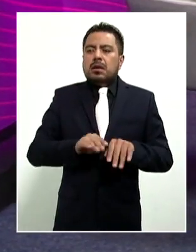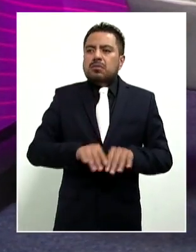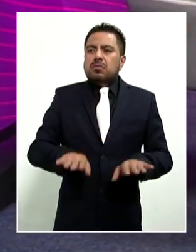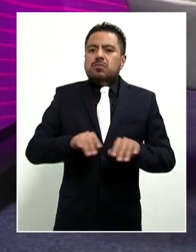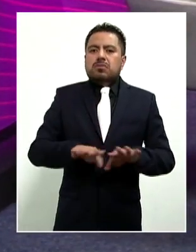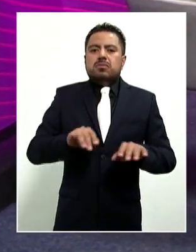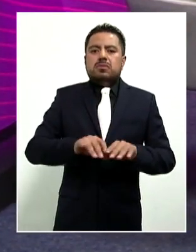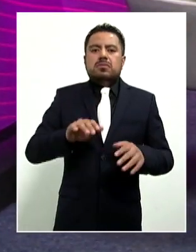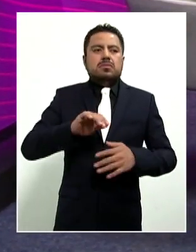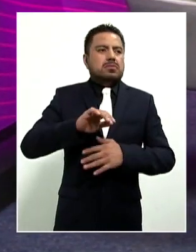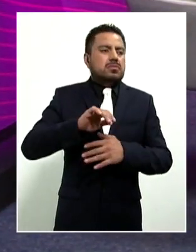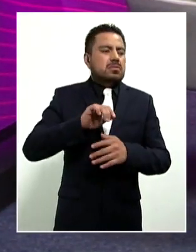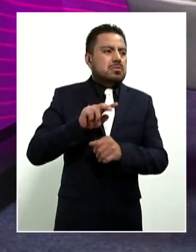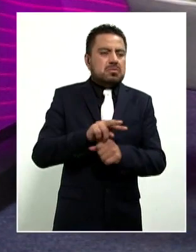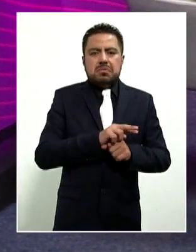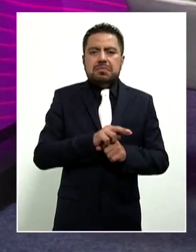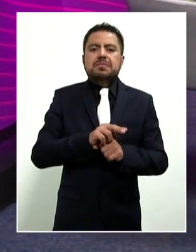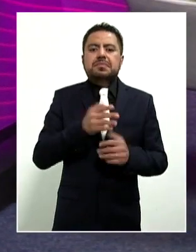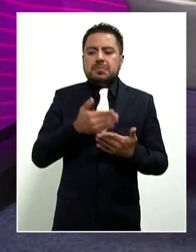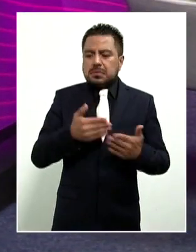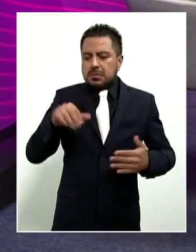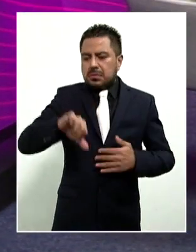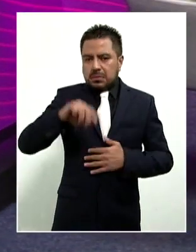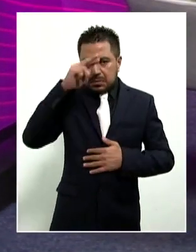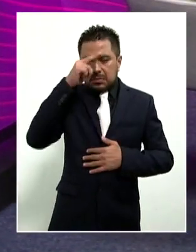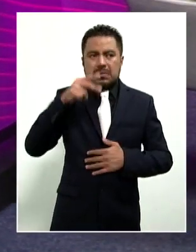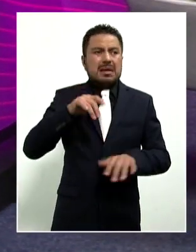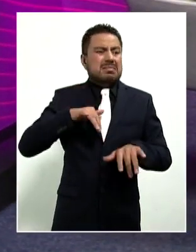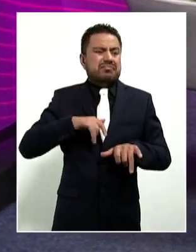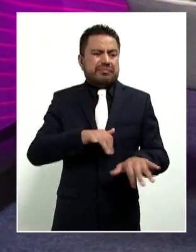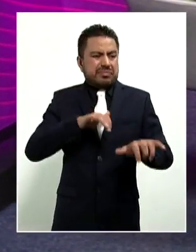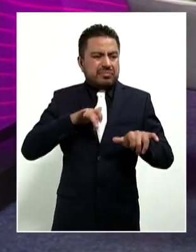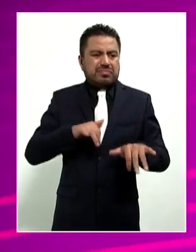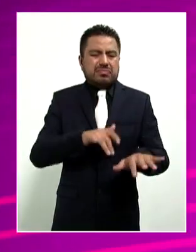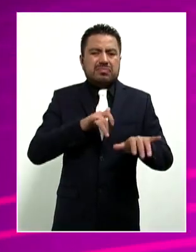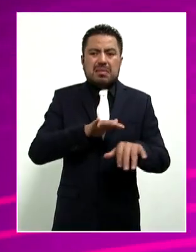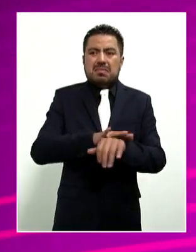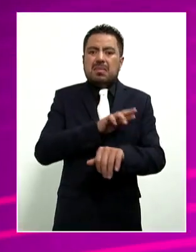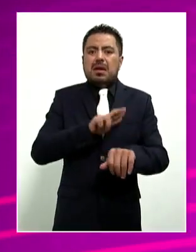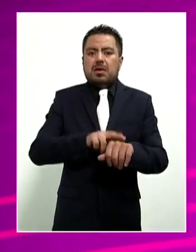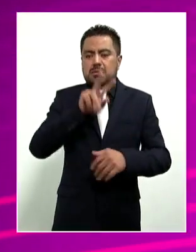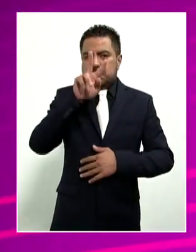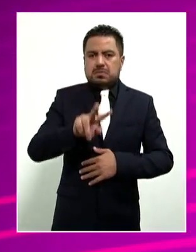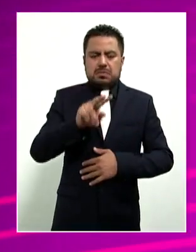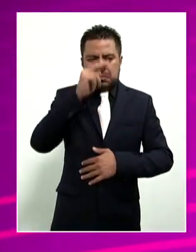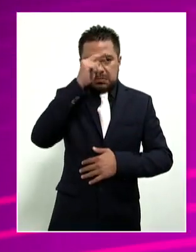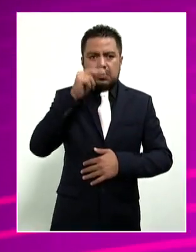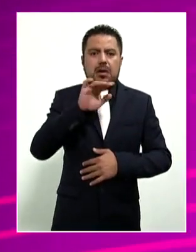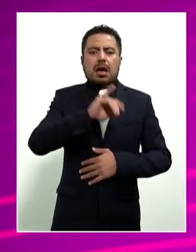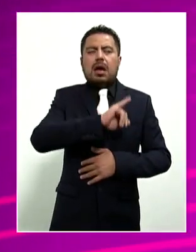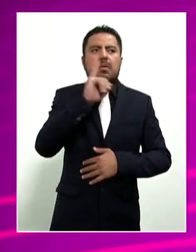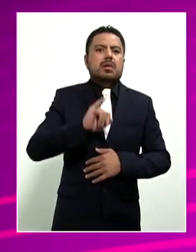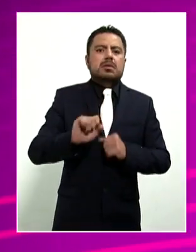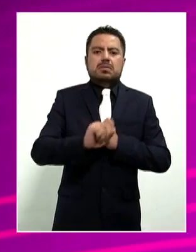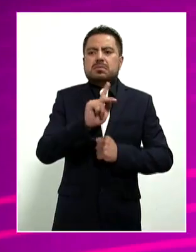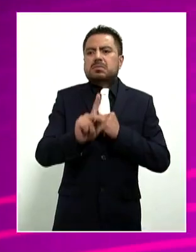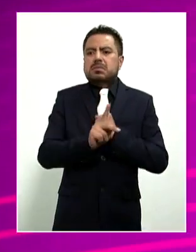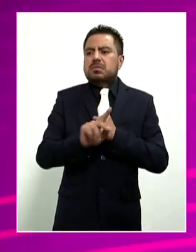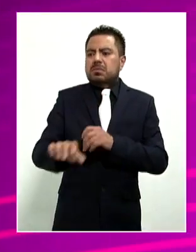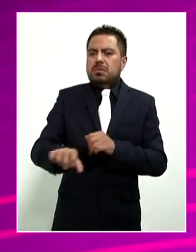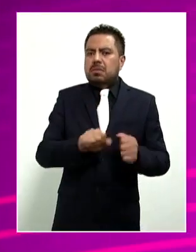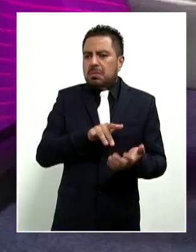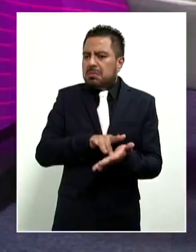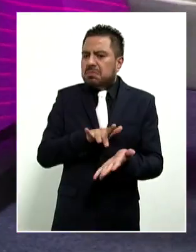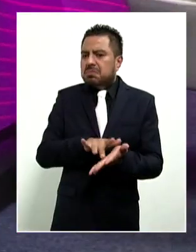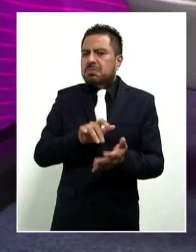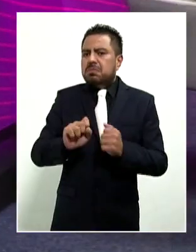refugio. Pero nosotros acá en México hemos tenido varias oleadas de refugio. No es verdad que México nunca haya sido un país de asilo, esto es falso.